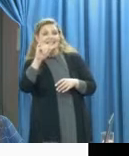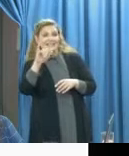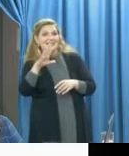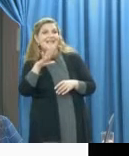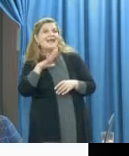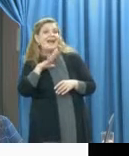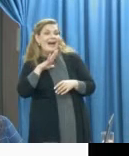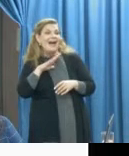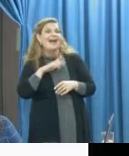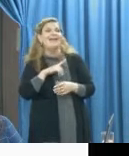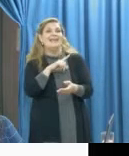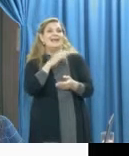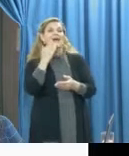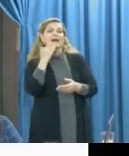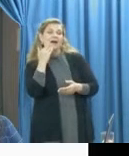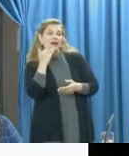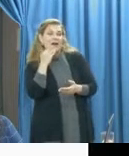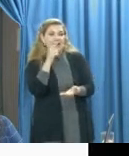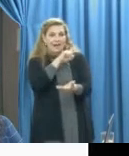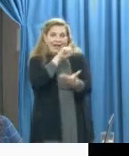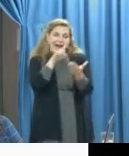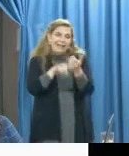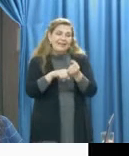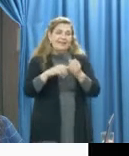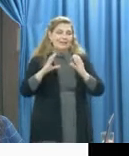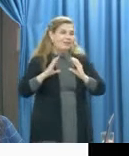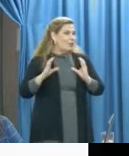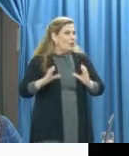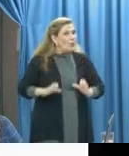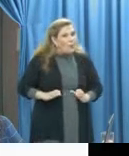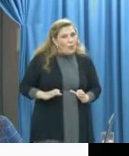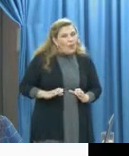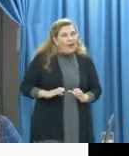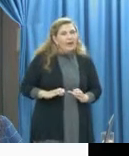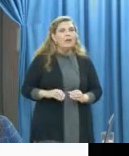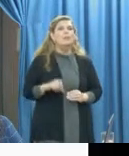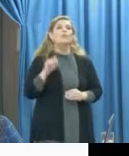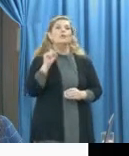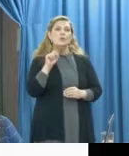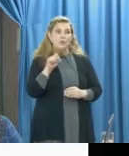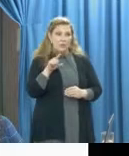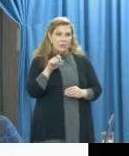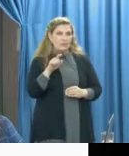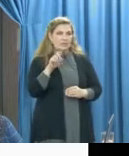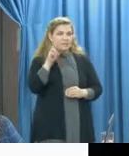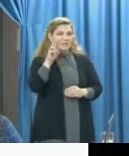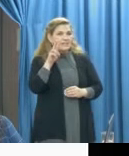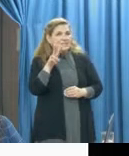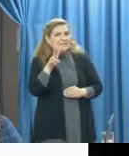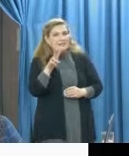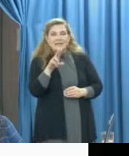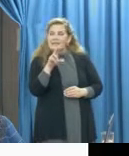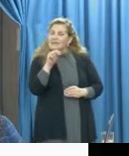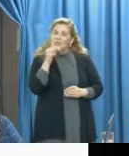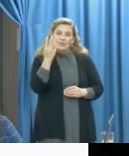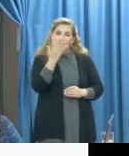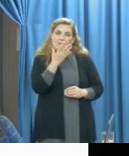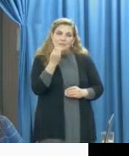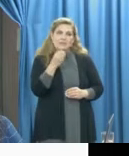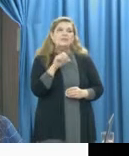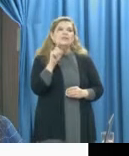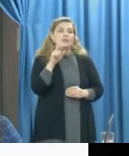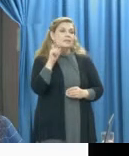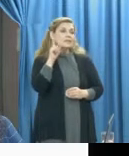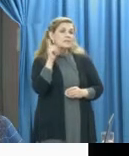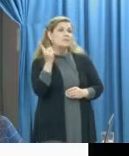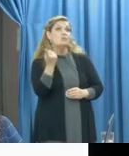donde hay malformaciones que están afectando otras áreas, incluso lo estético. Una sordera